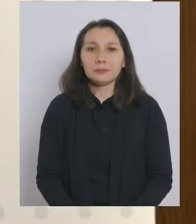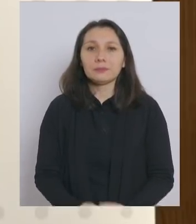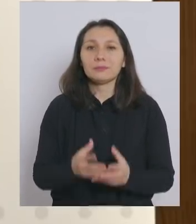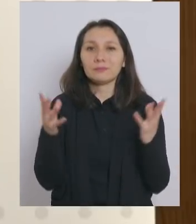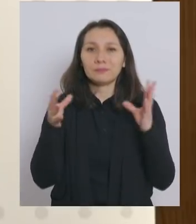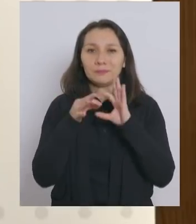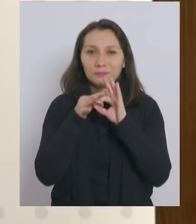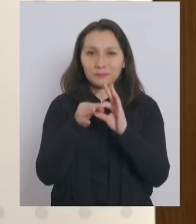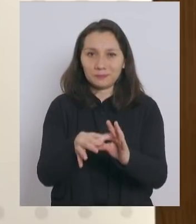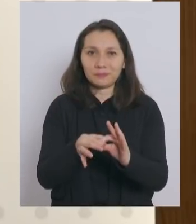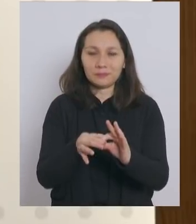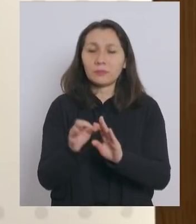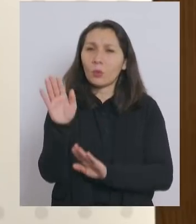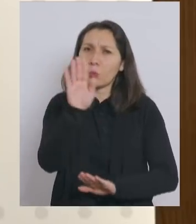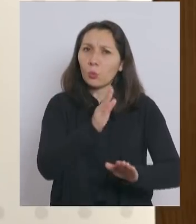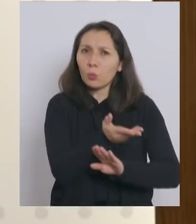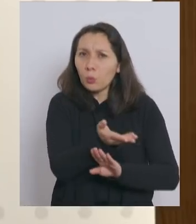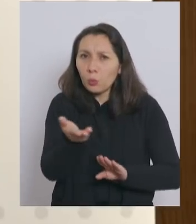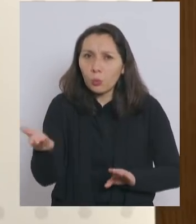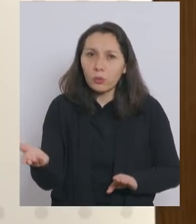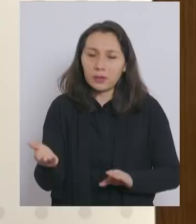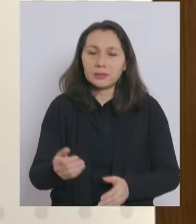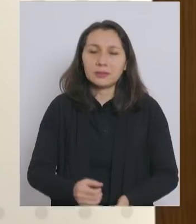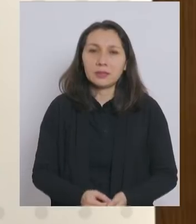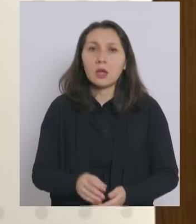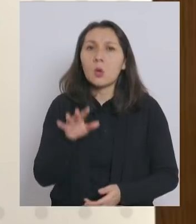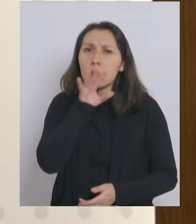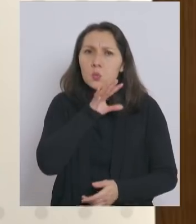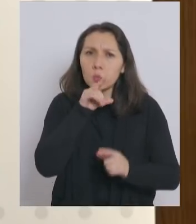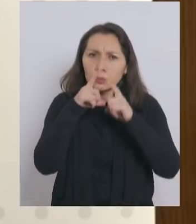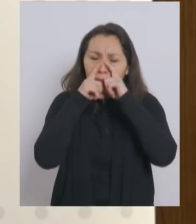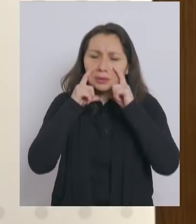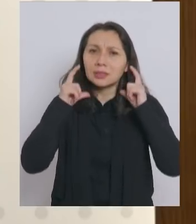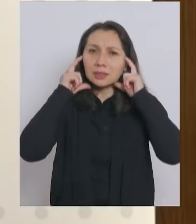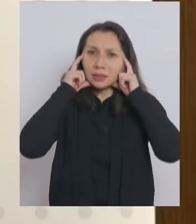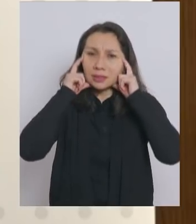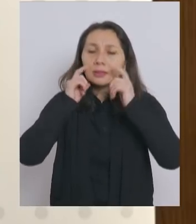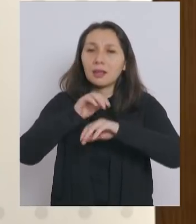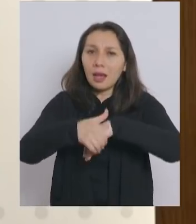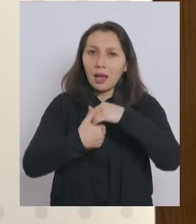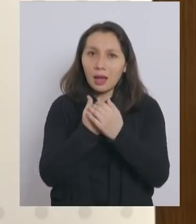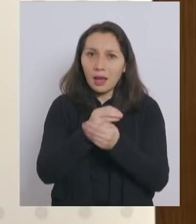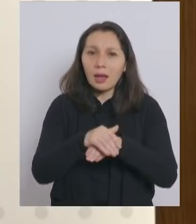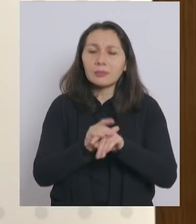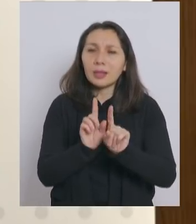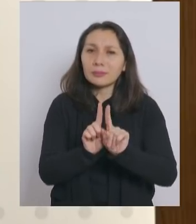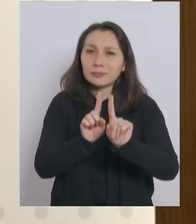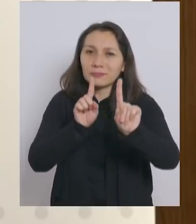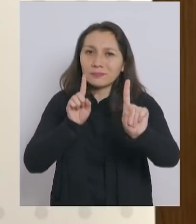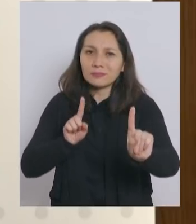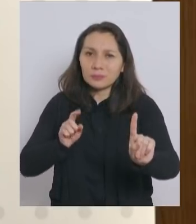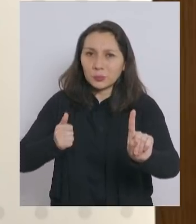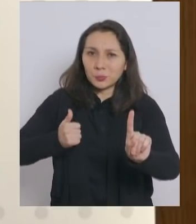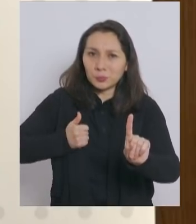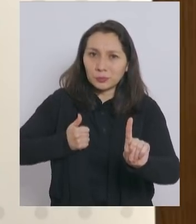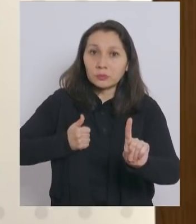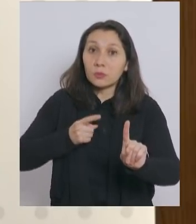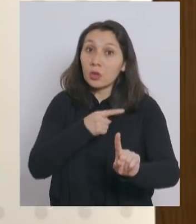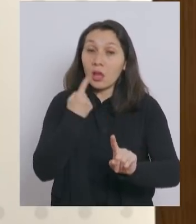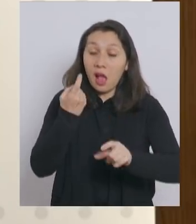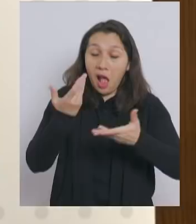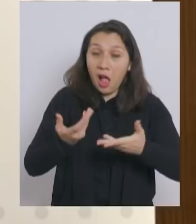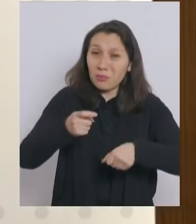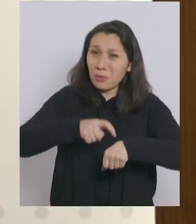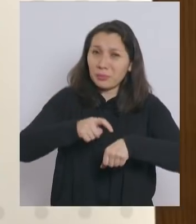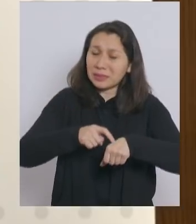Muchas gracias, cuídense, usen la mascarilla, lávense las manos, mantengan el distanciamiento social. Estamos en un